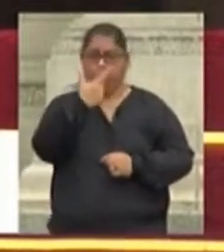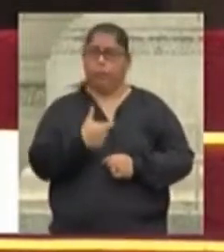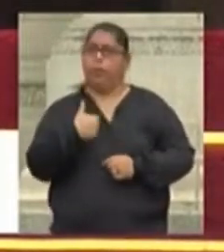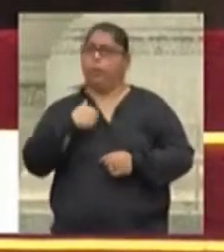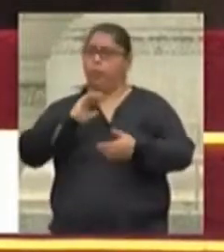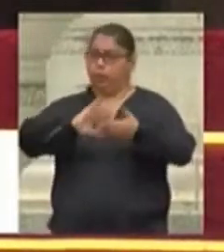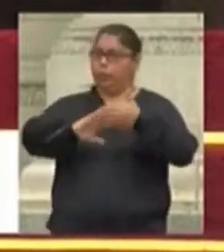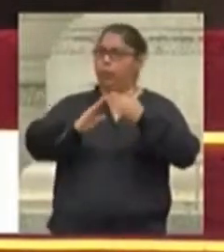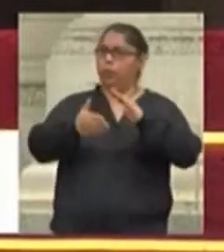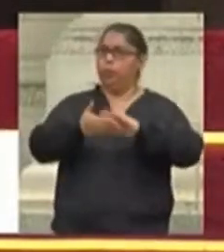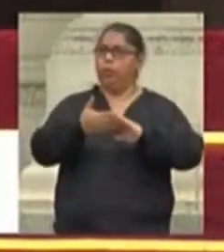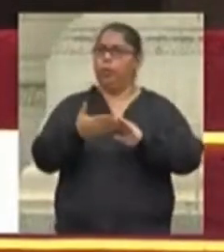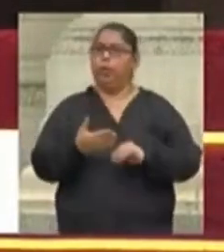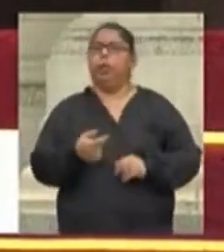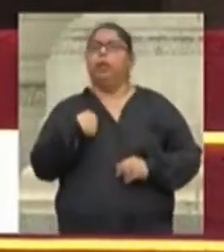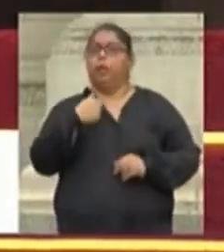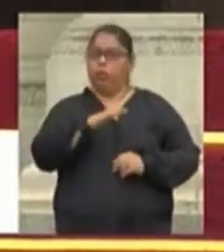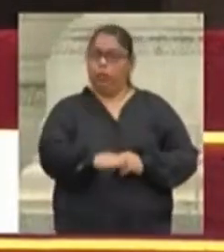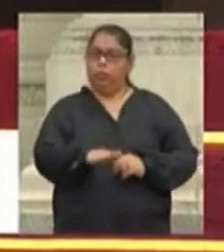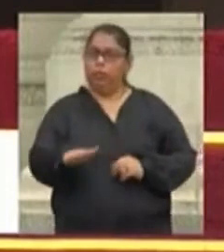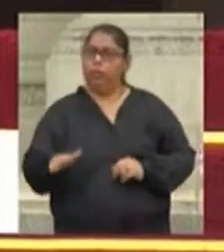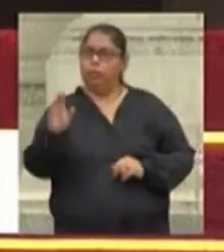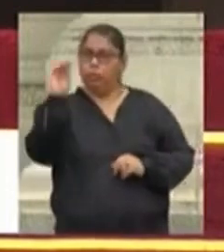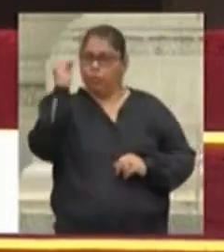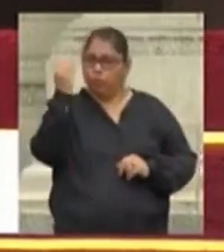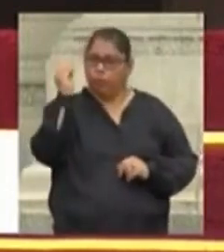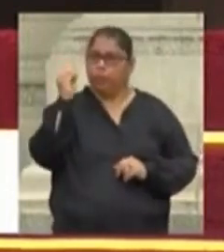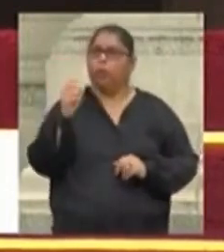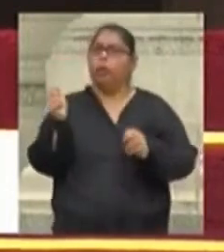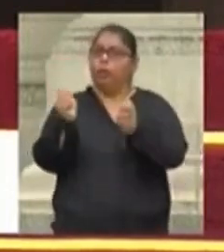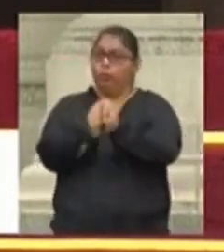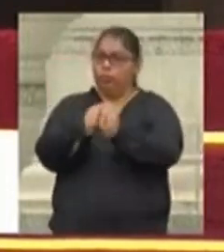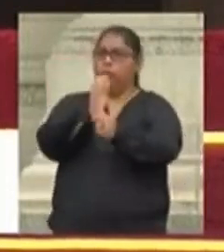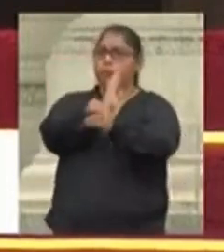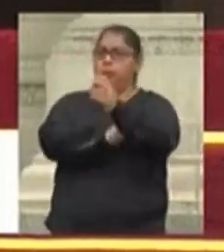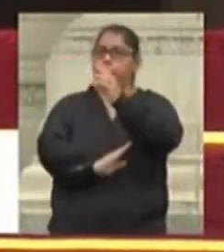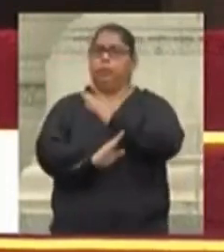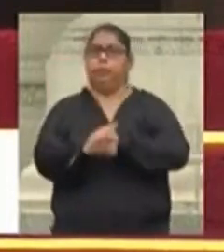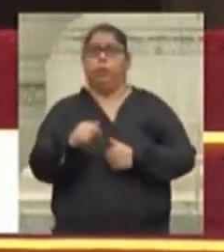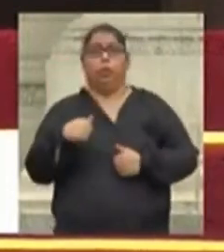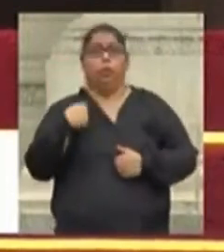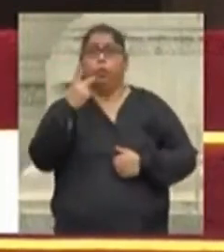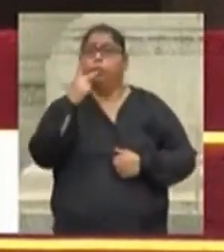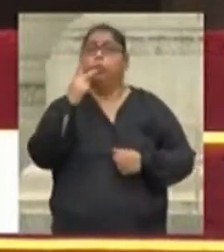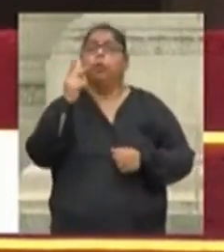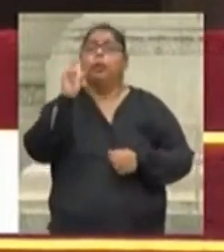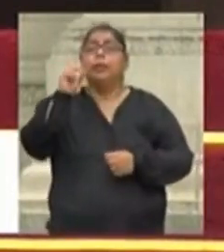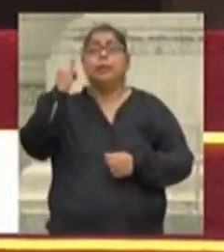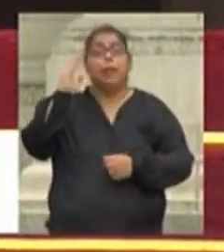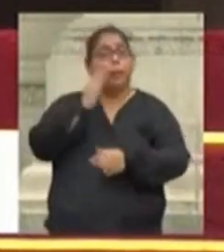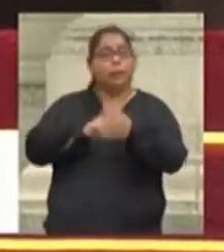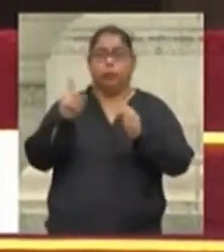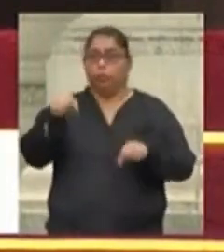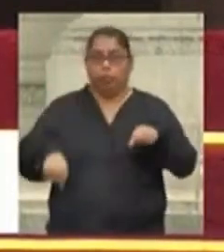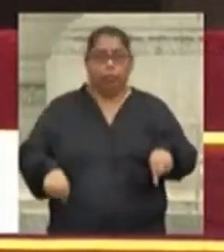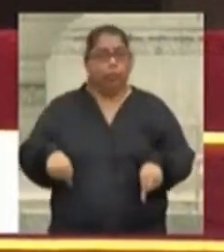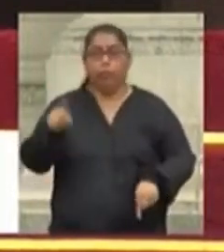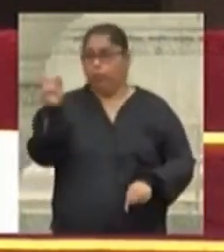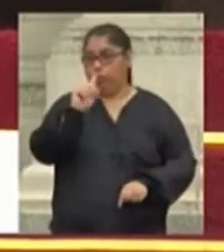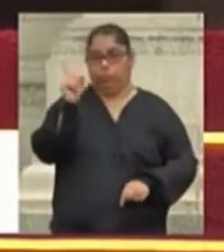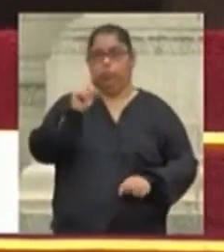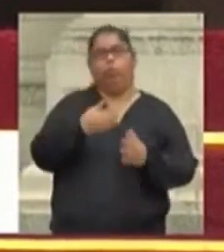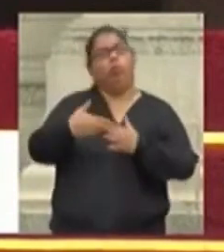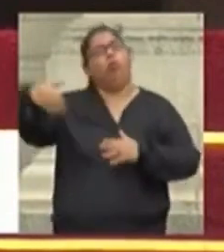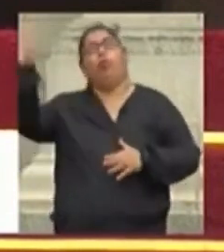en mi comunidad tengo niños jóvenes con discapacidad no son discapacitados los